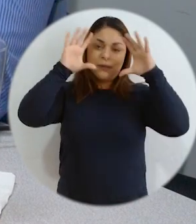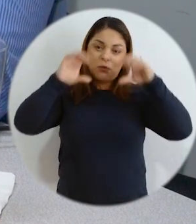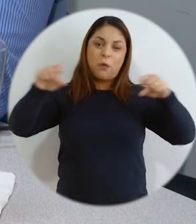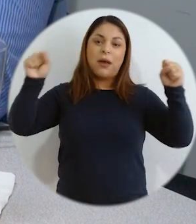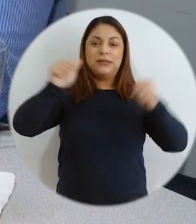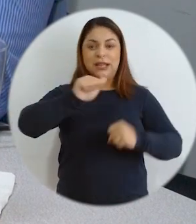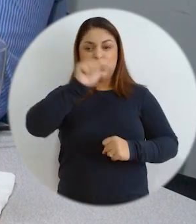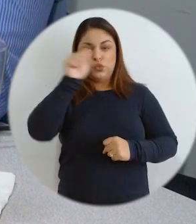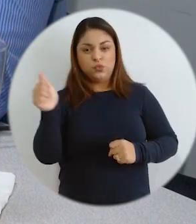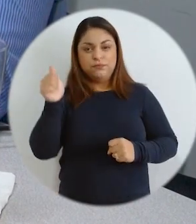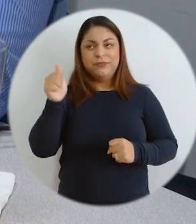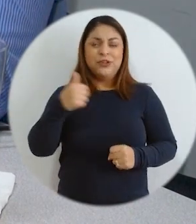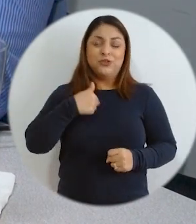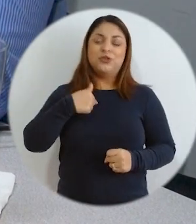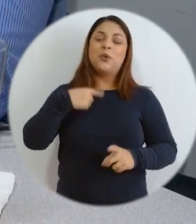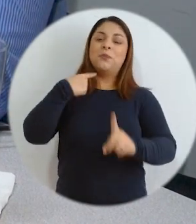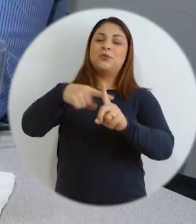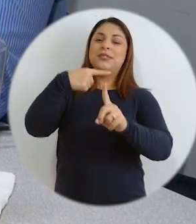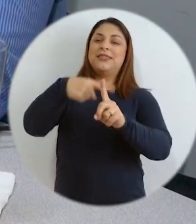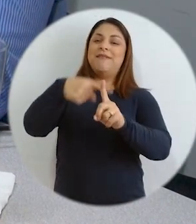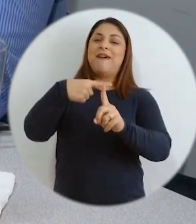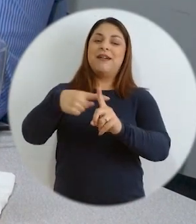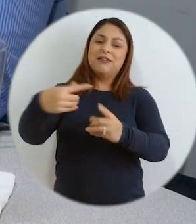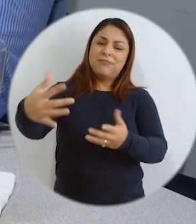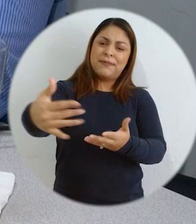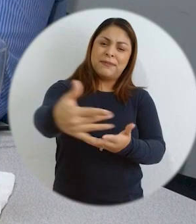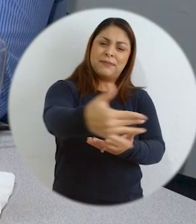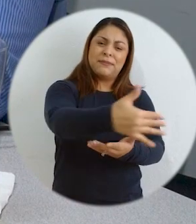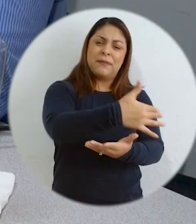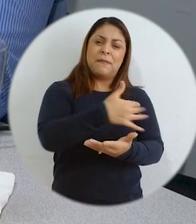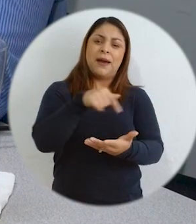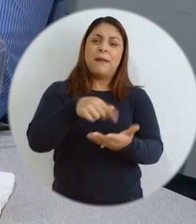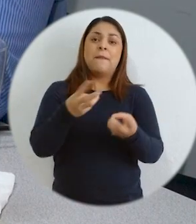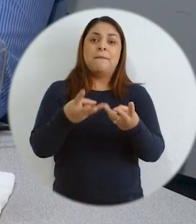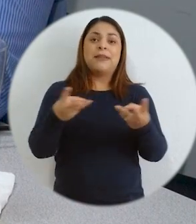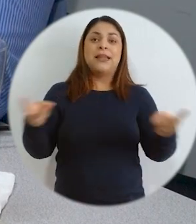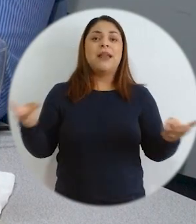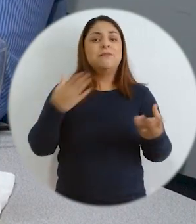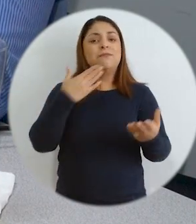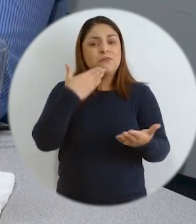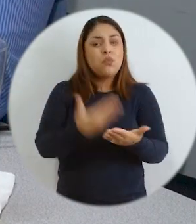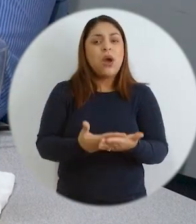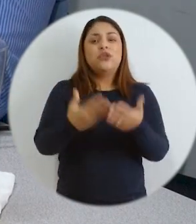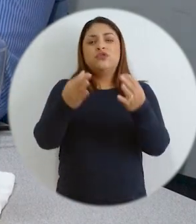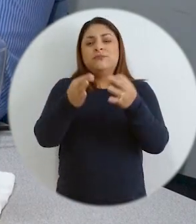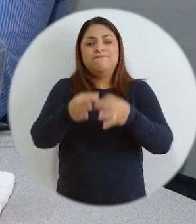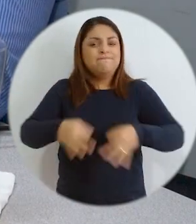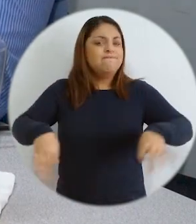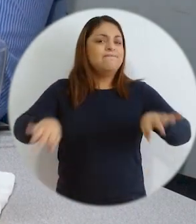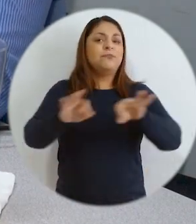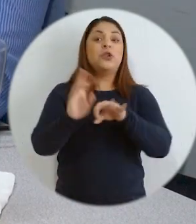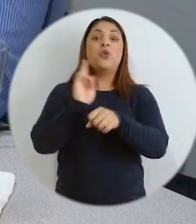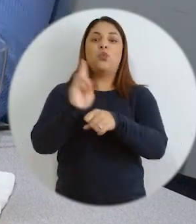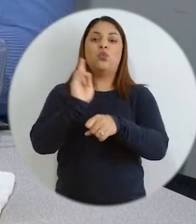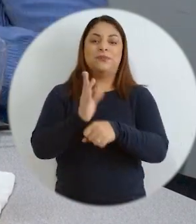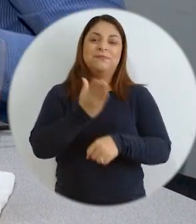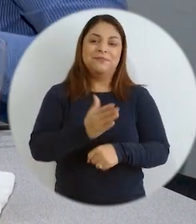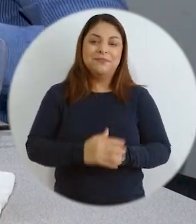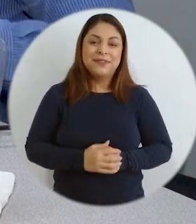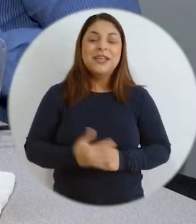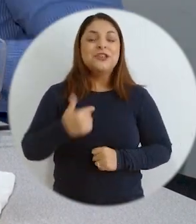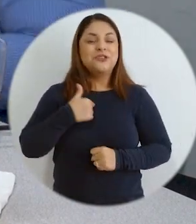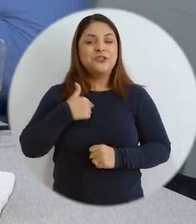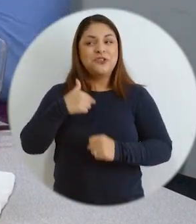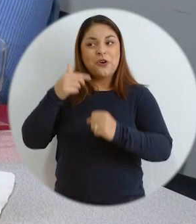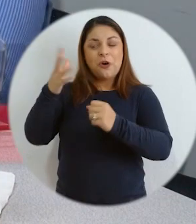yo pues soy bastante optimista en que podemos tener insumos pertinentes, relevantes y útiles. Totalmente, me quedo